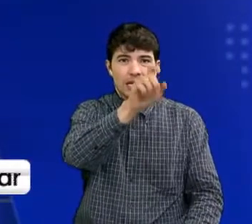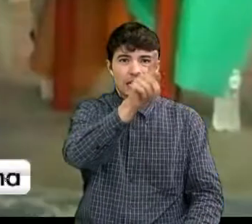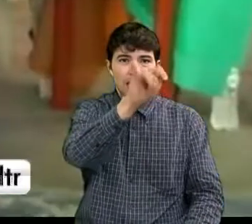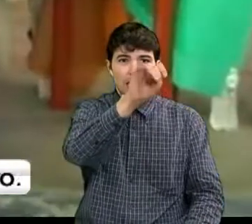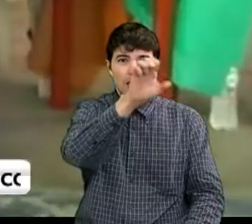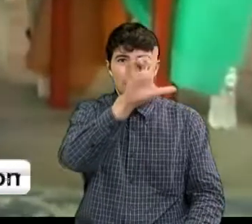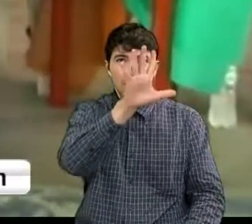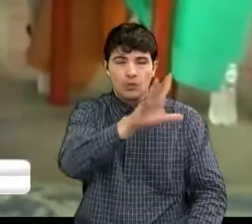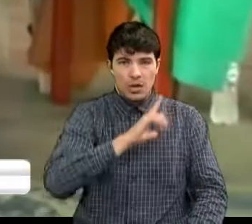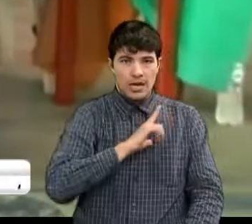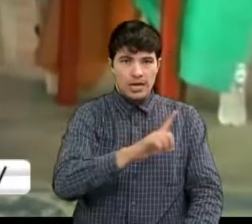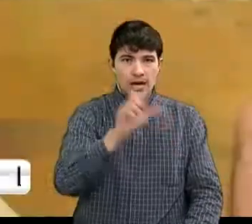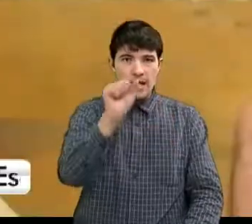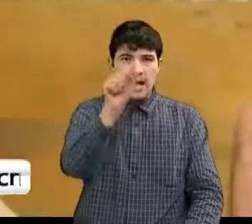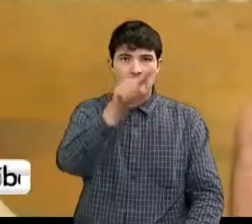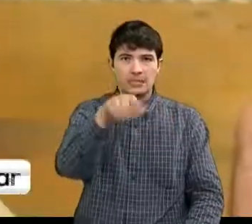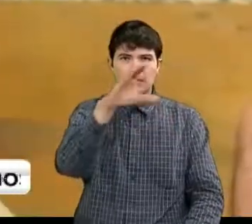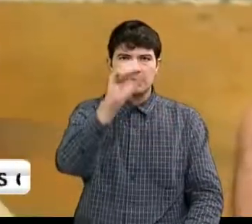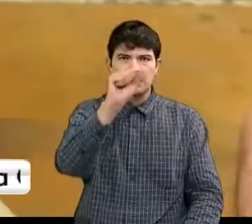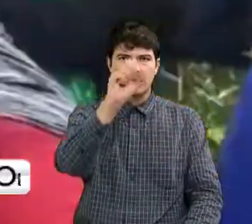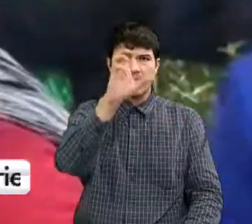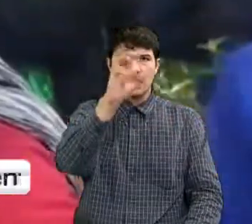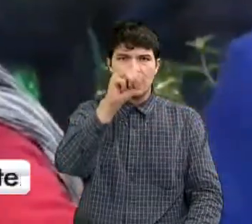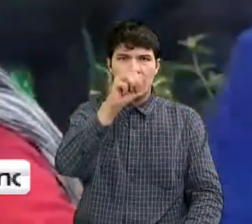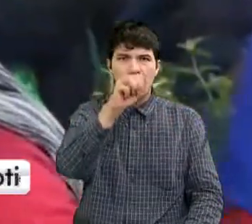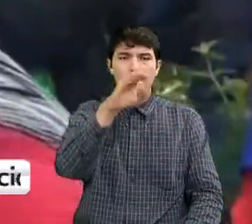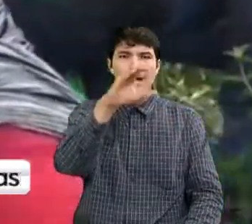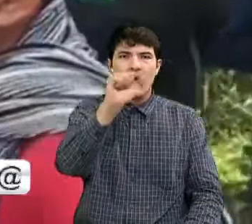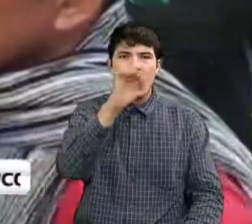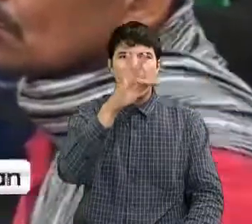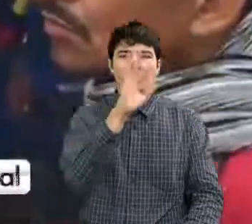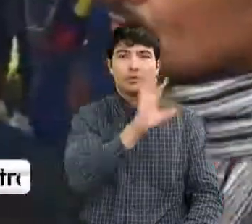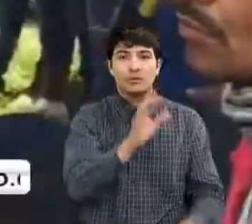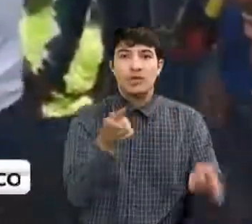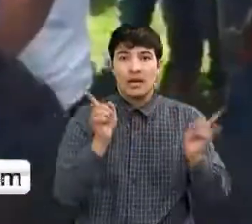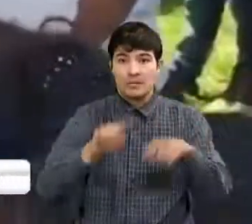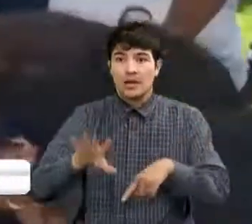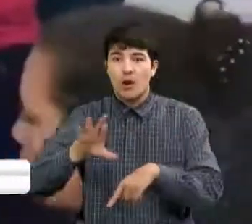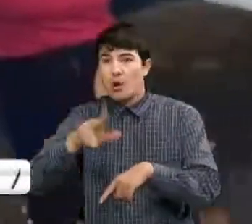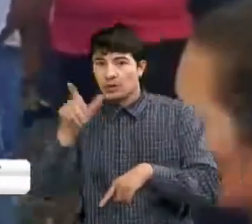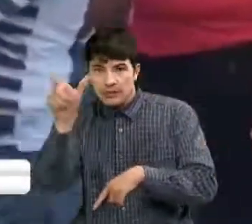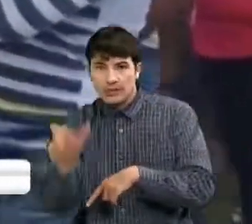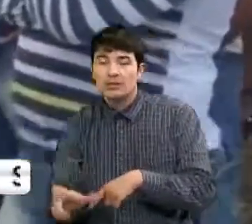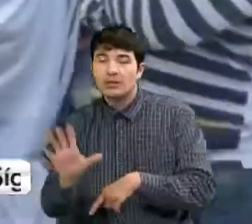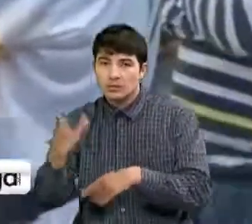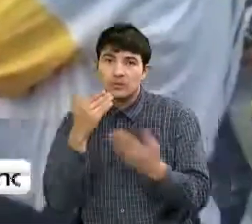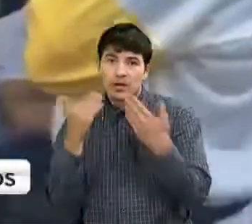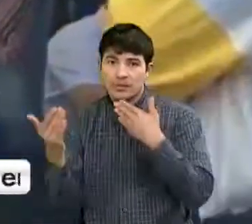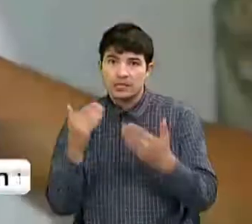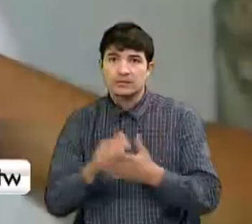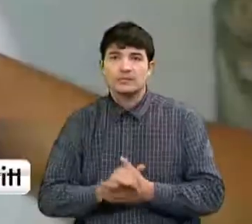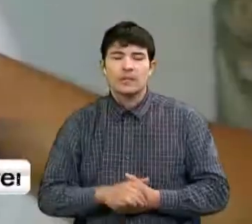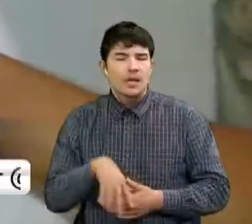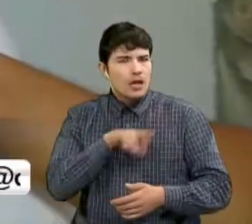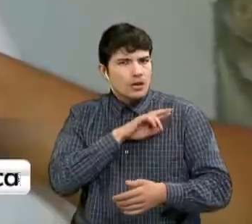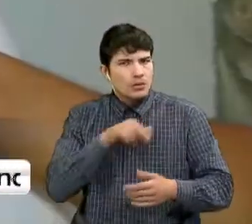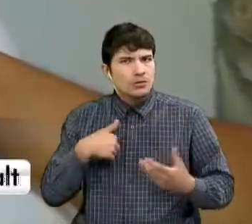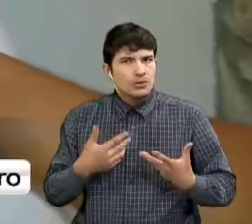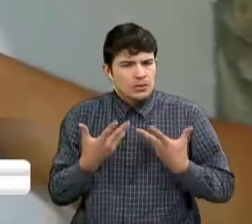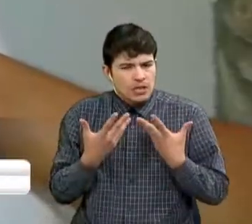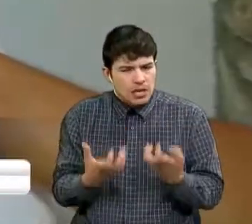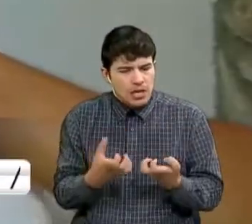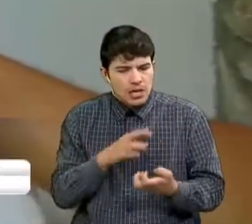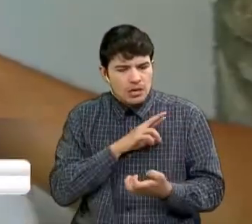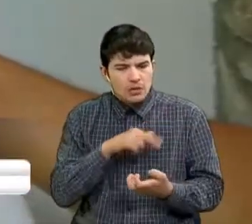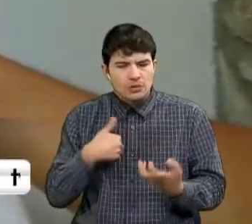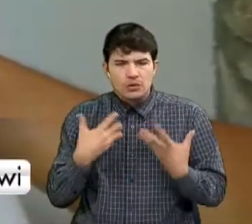ascamcat por su parte dio fanor pérez era hermano de un miembro de esta misma asociación campesina nosotros queremos lanzar